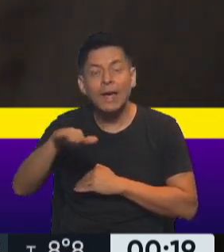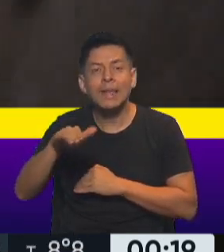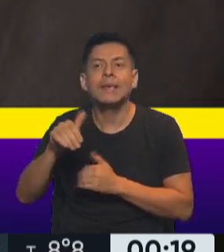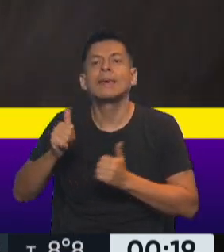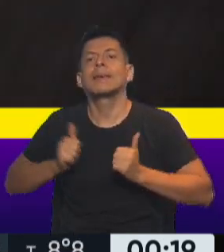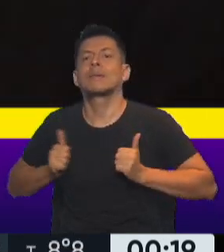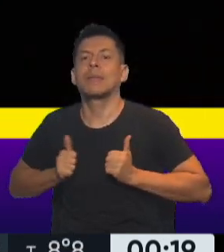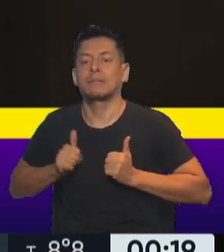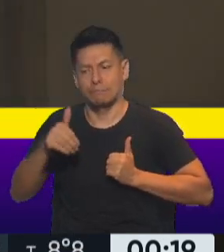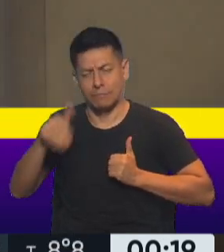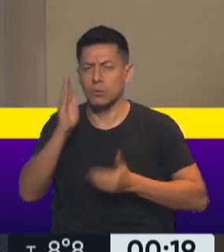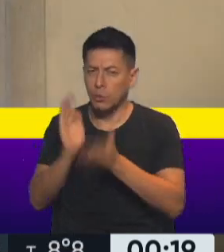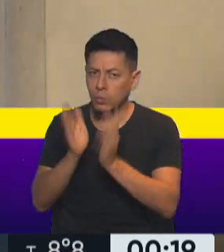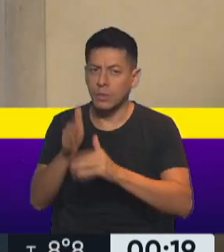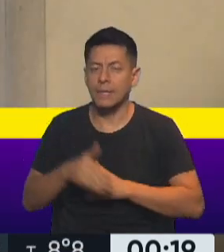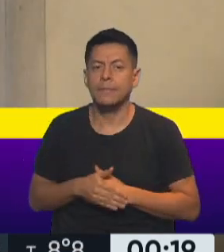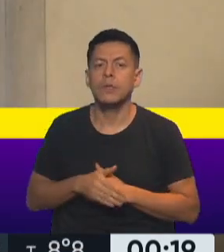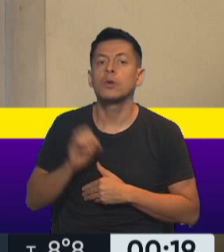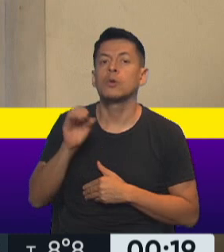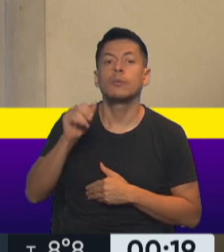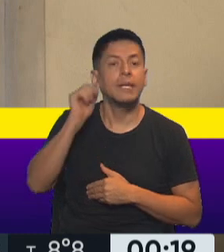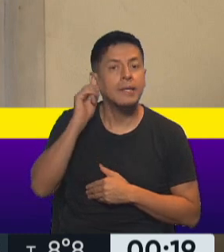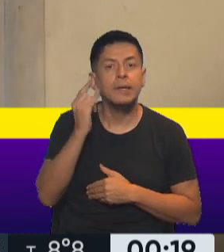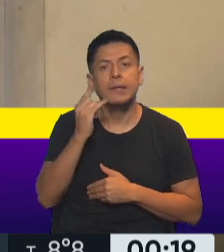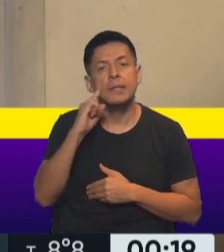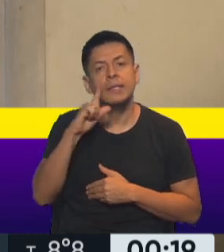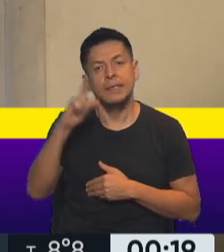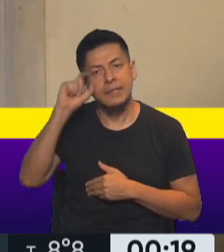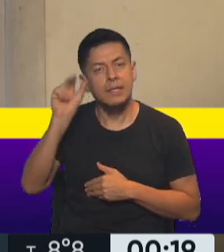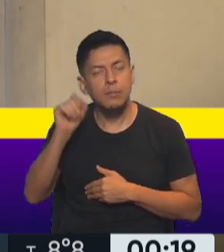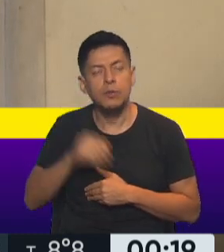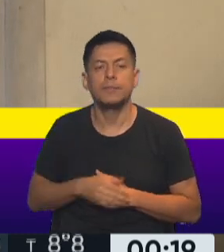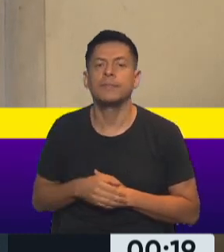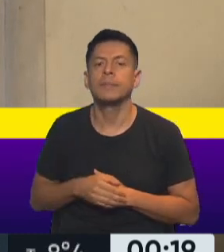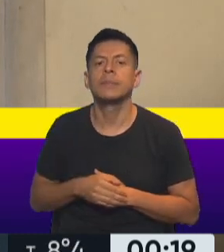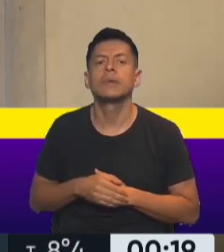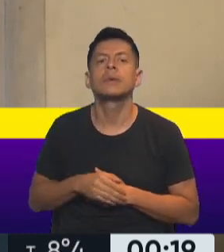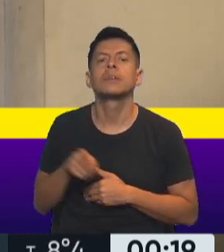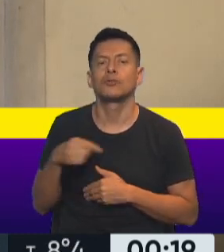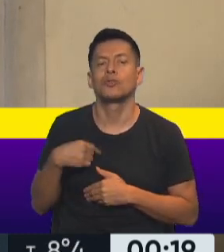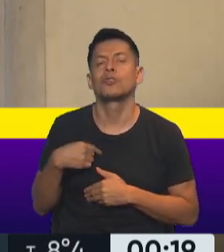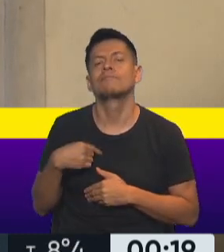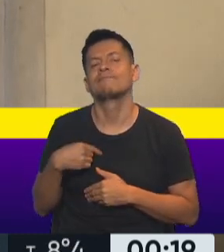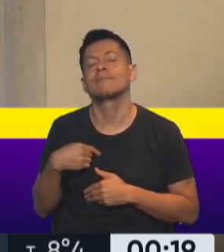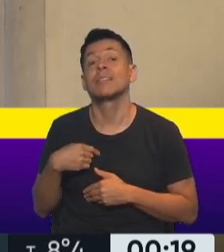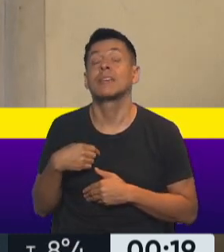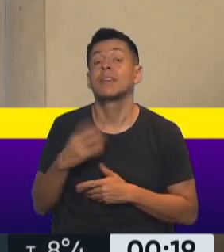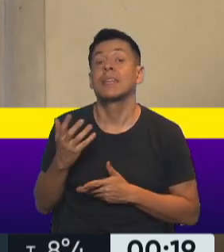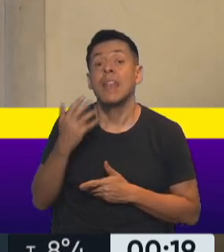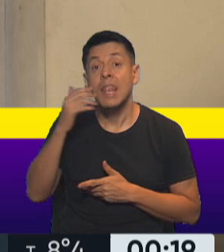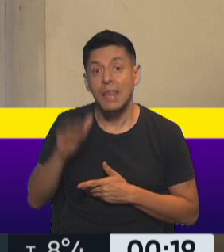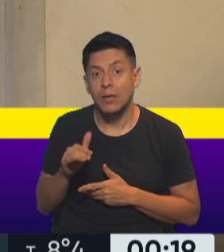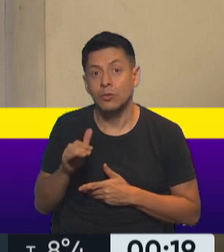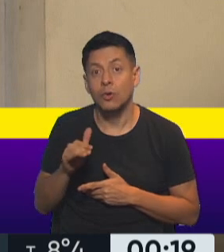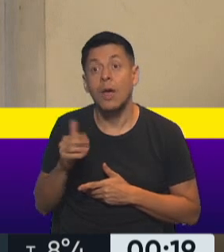tortura. Mi nombre es Guillermo Rodolfo Fernando Pérez Reusenl. Soy uno de los nietos que las abuelas de Plaza de